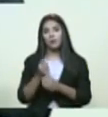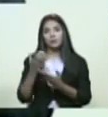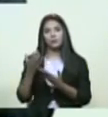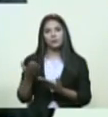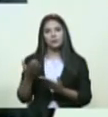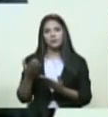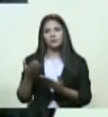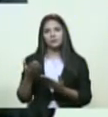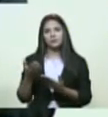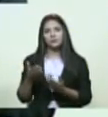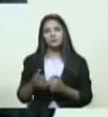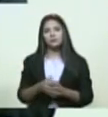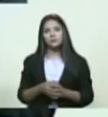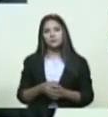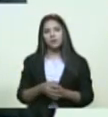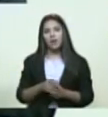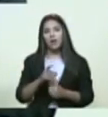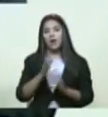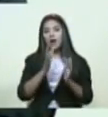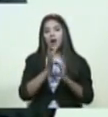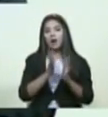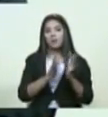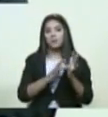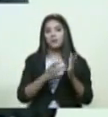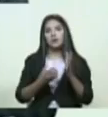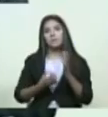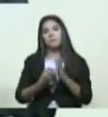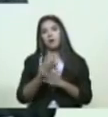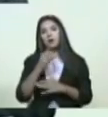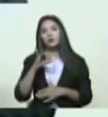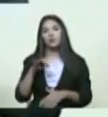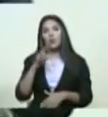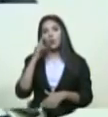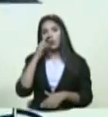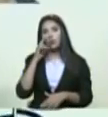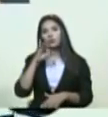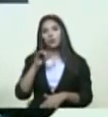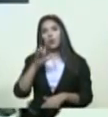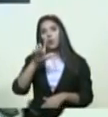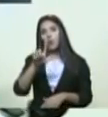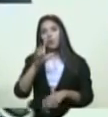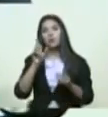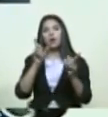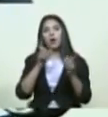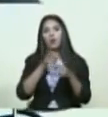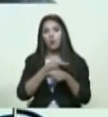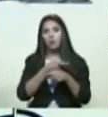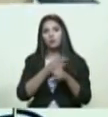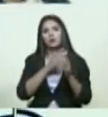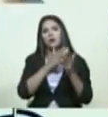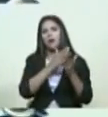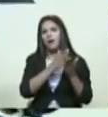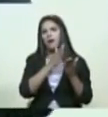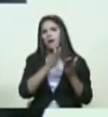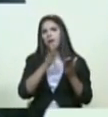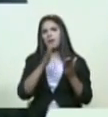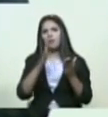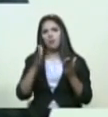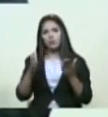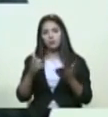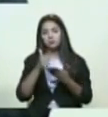ocurrida en los meses de abril, mayo, junio, julio y agosto, cada una de ellas